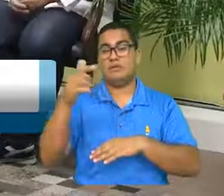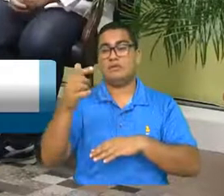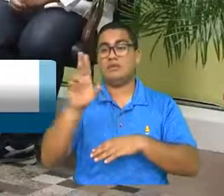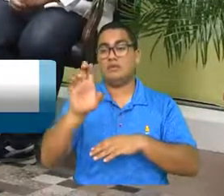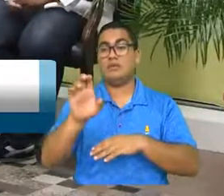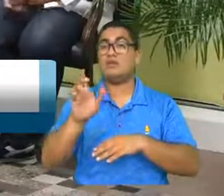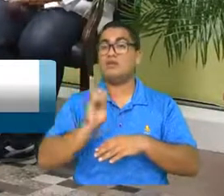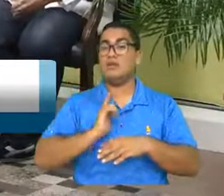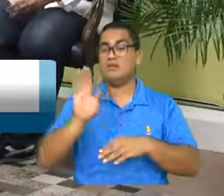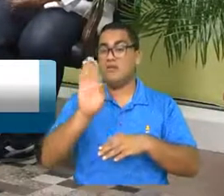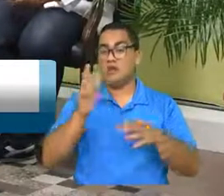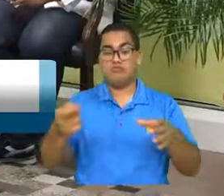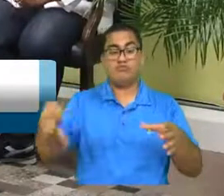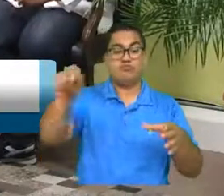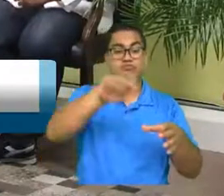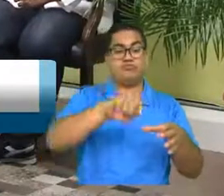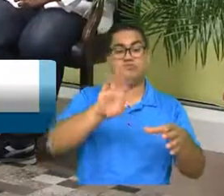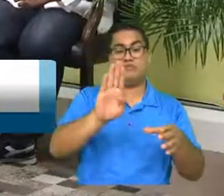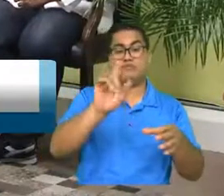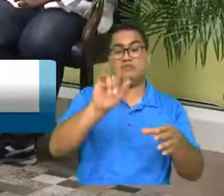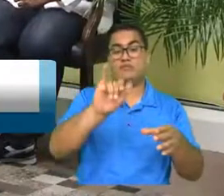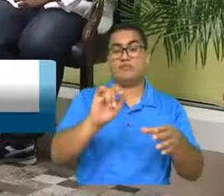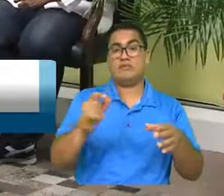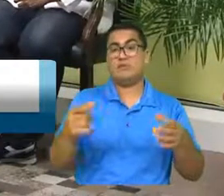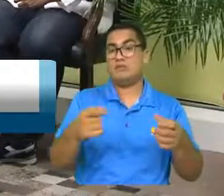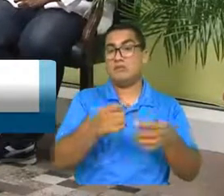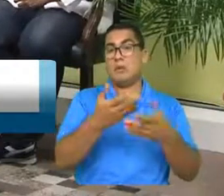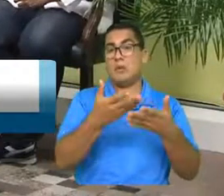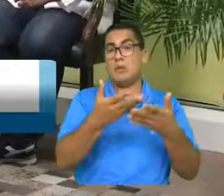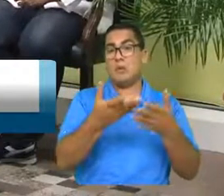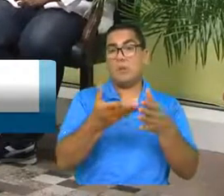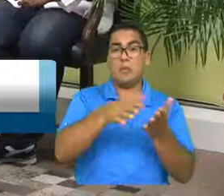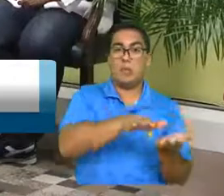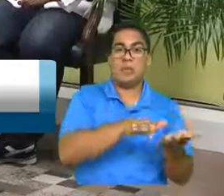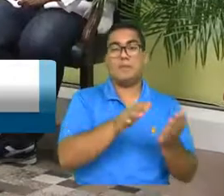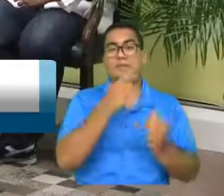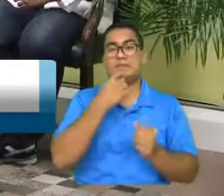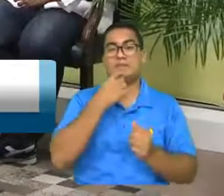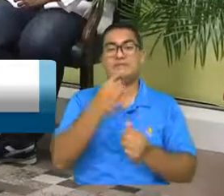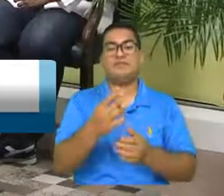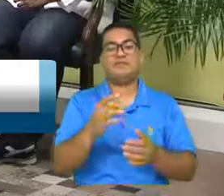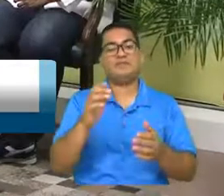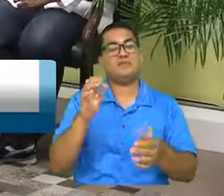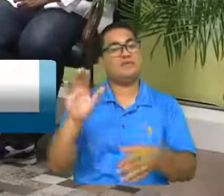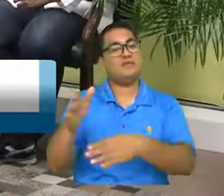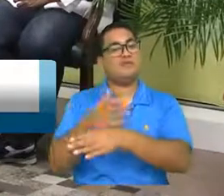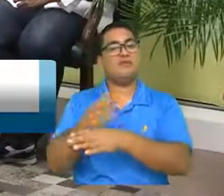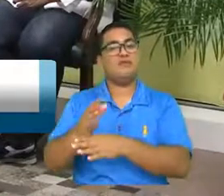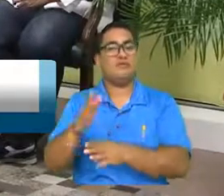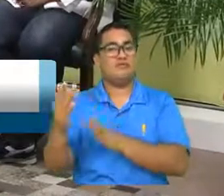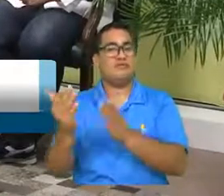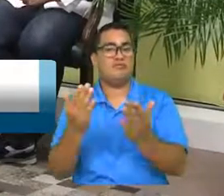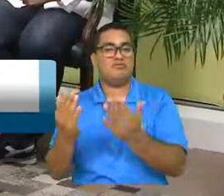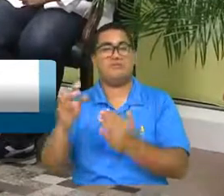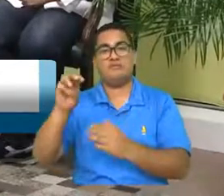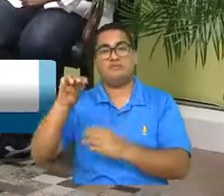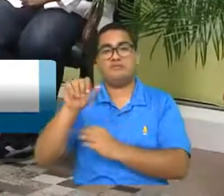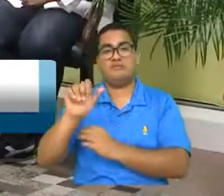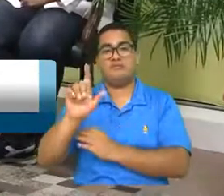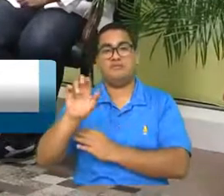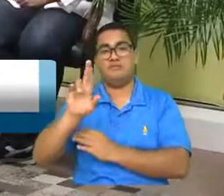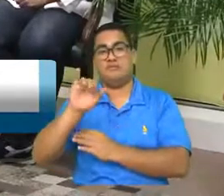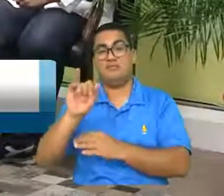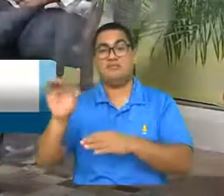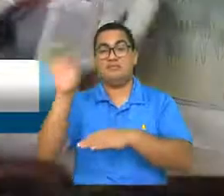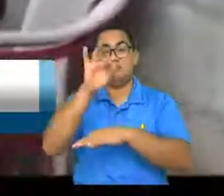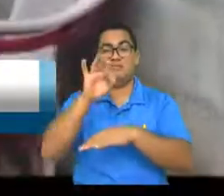el BTI, que es un biológico. Es un biológico larvicida natural, pero que es otra función diferente. Claro. Pero esto